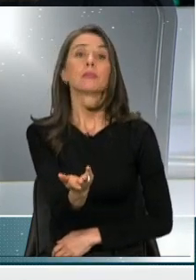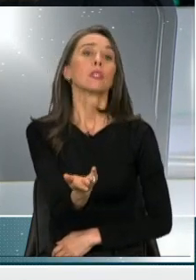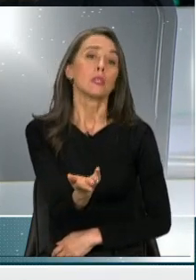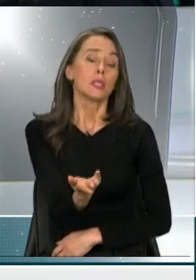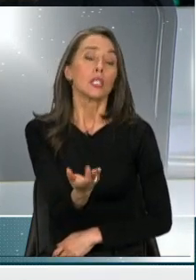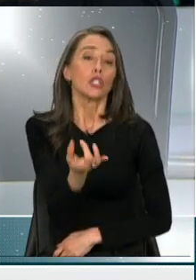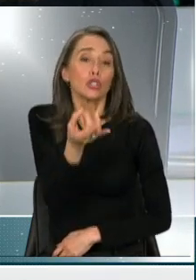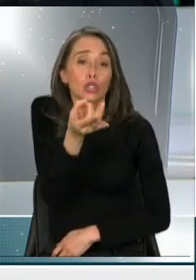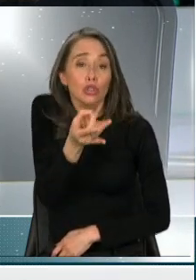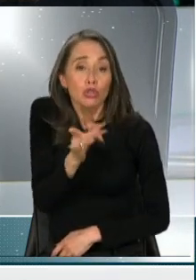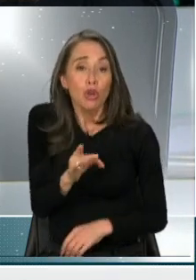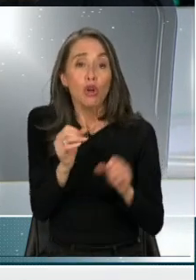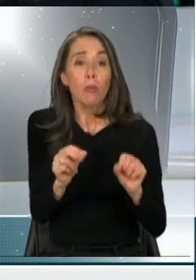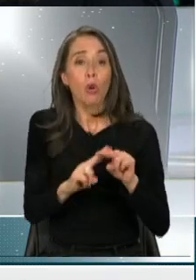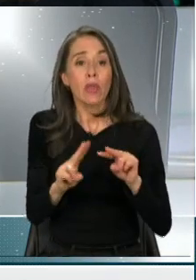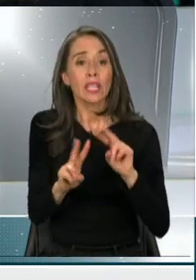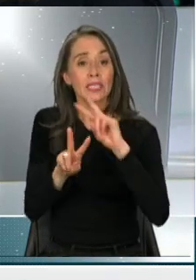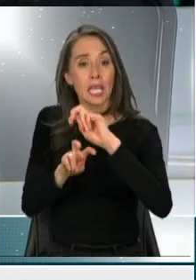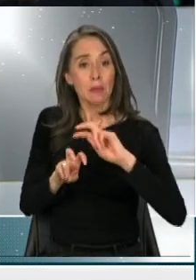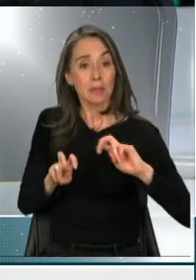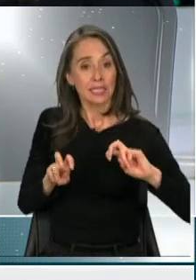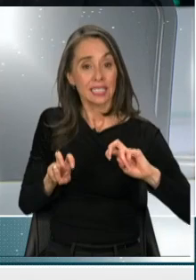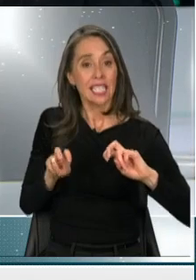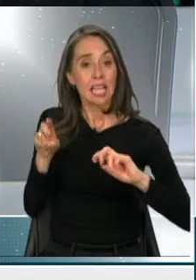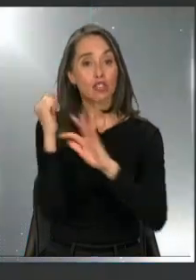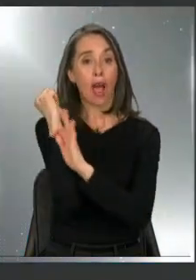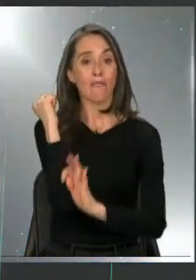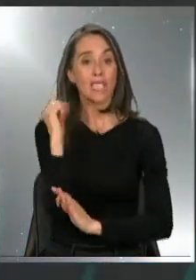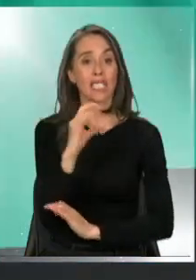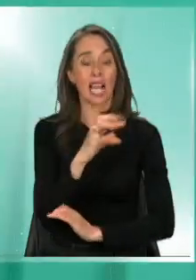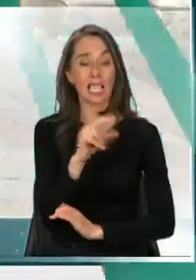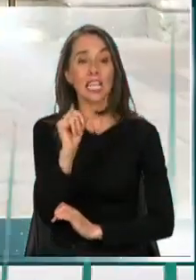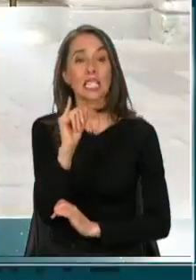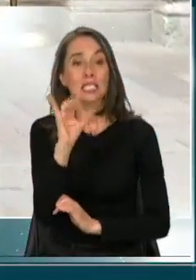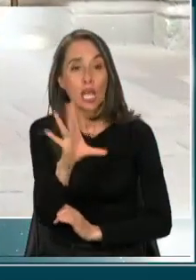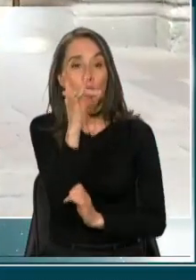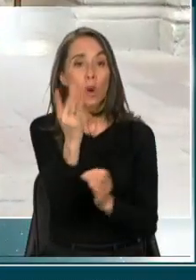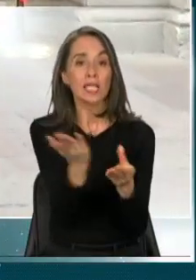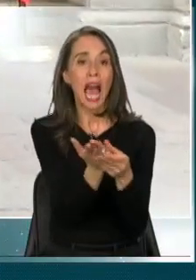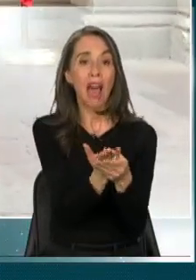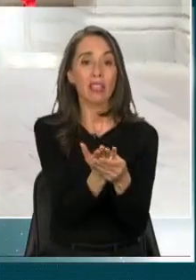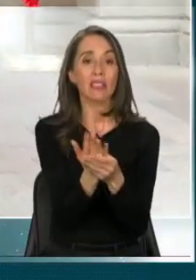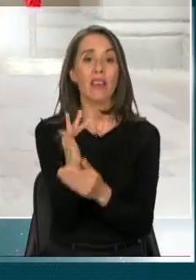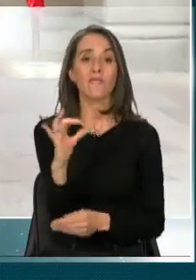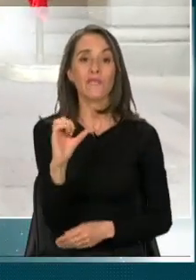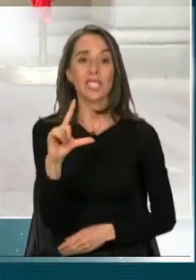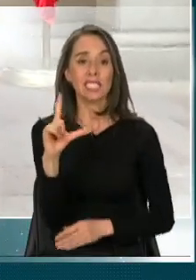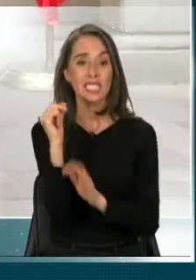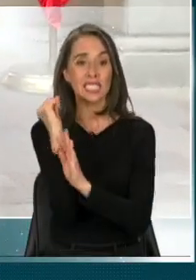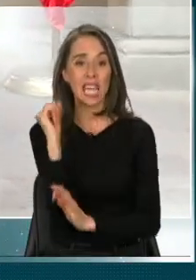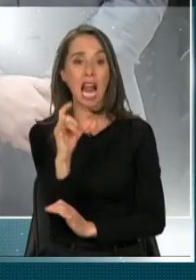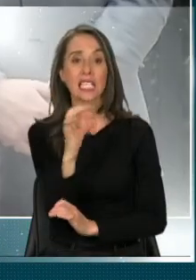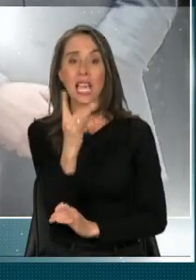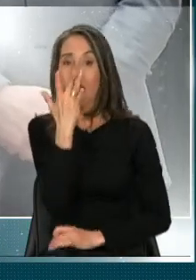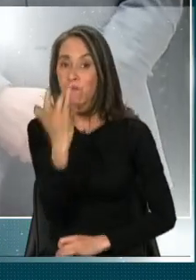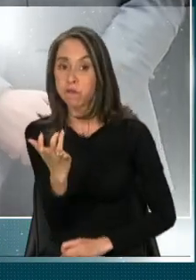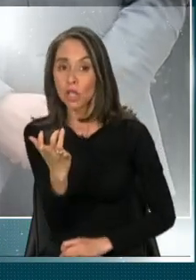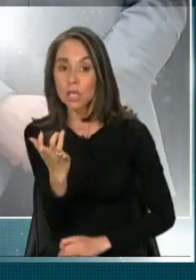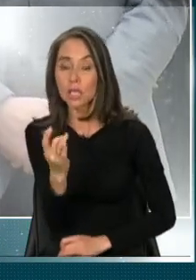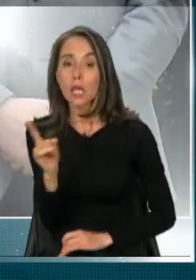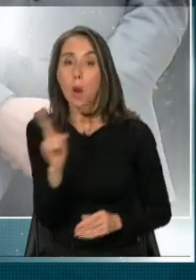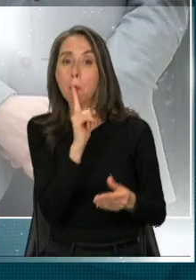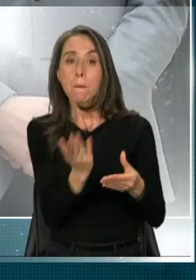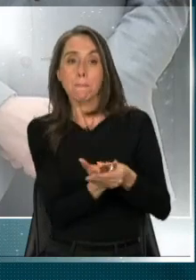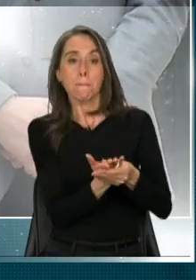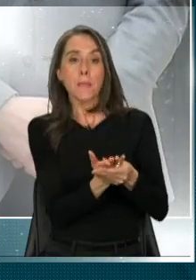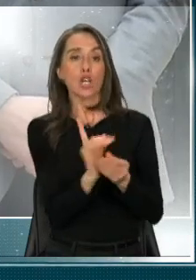sólo podría hacerse una investigación en ese sentido si aparecieran antecedentes que el fiscal guerra deliberadamente dolosamente no